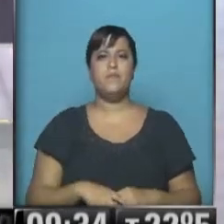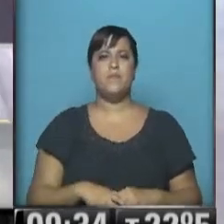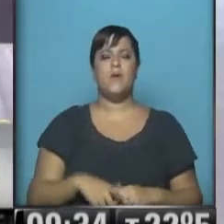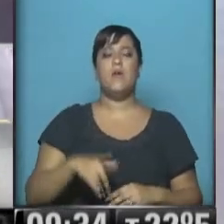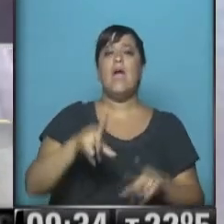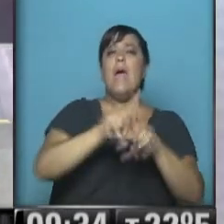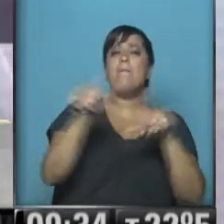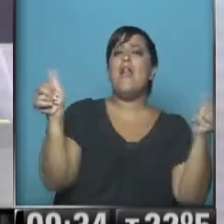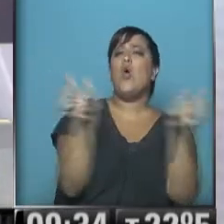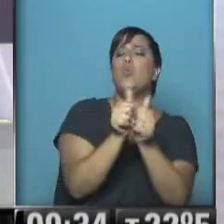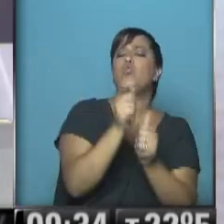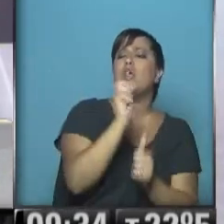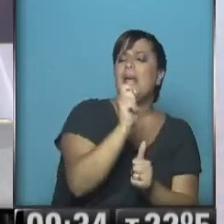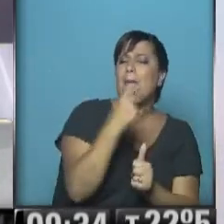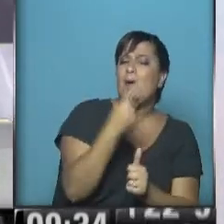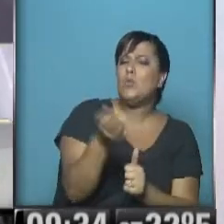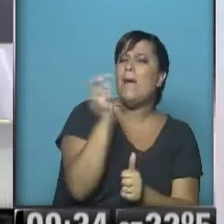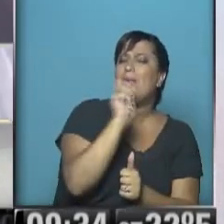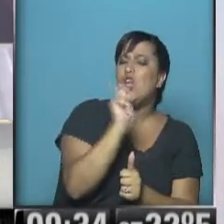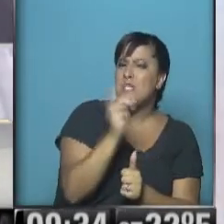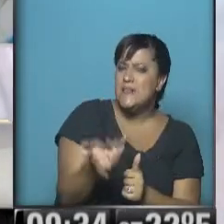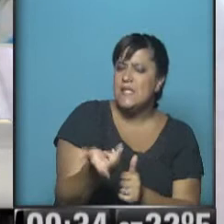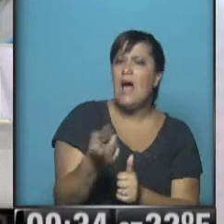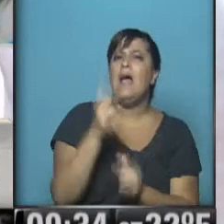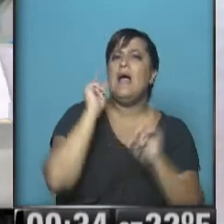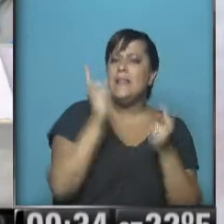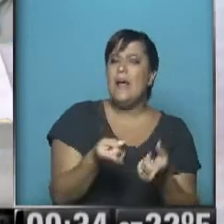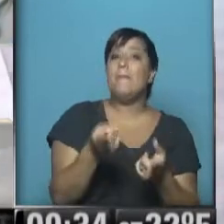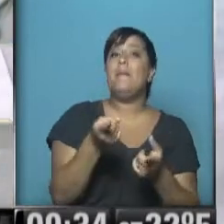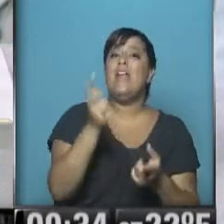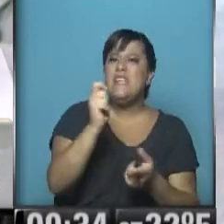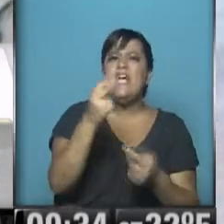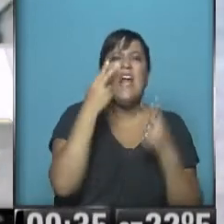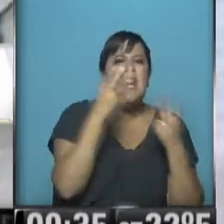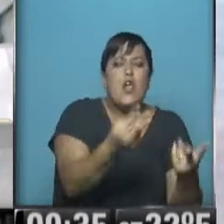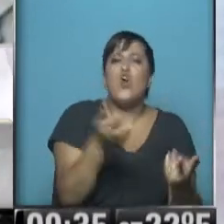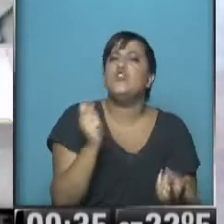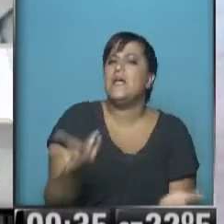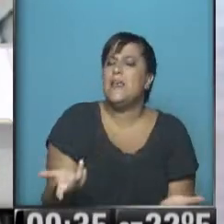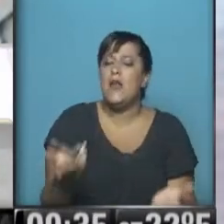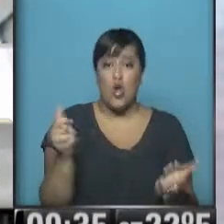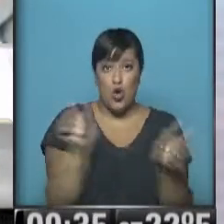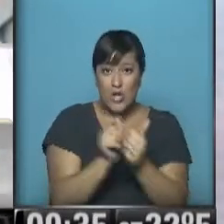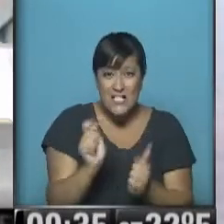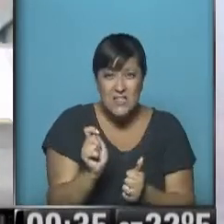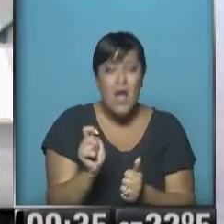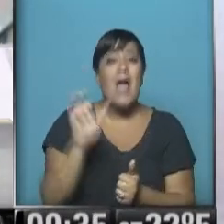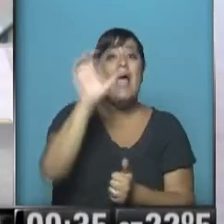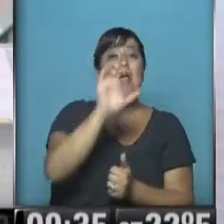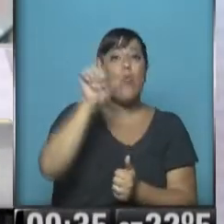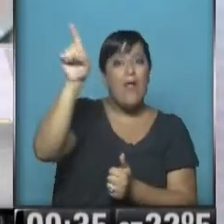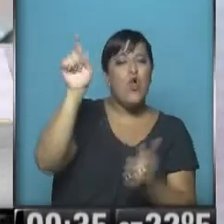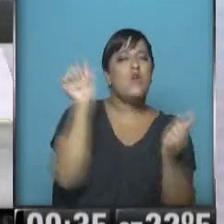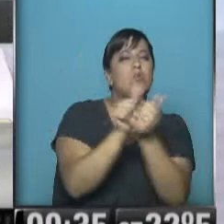tu hermana en Ecuador? ¿Con quién estaba tu hermana en Ecuador y básicamente quiénes la reconocieron? ¿Cómo? ¿Con quién está? ¿Con quién estaba tu hermana en